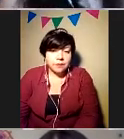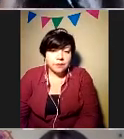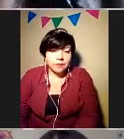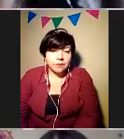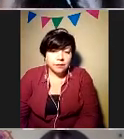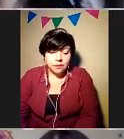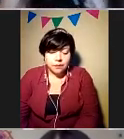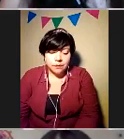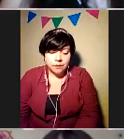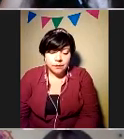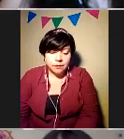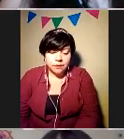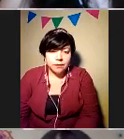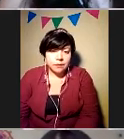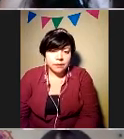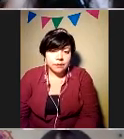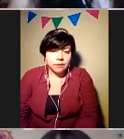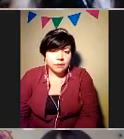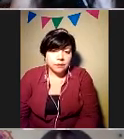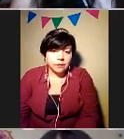pasando alrededor de ti. Pero,